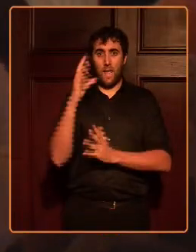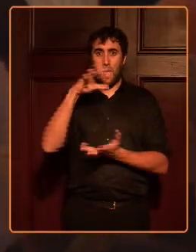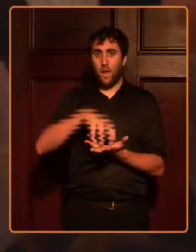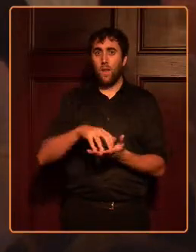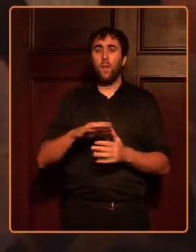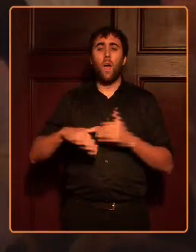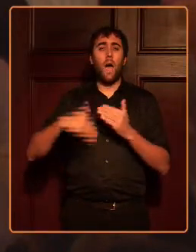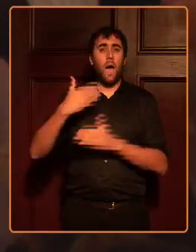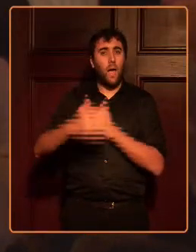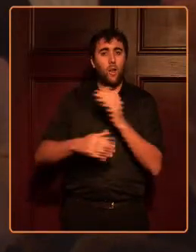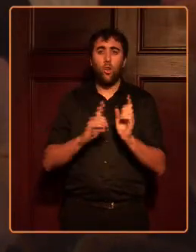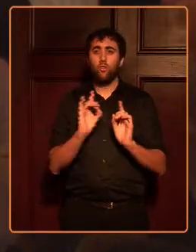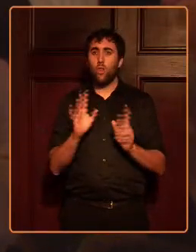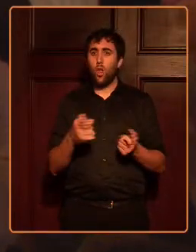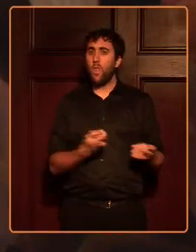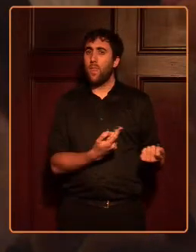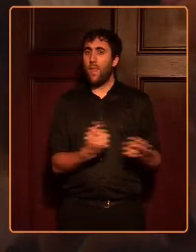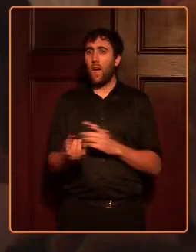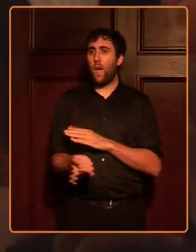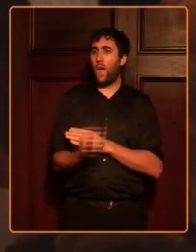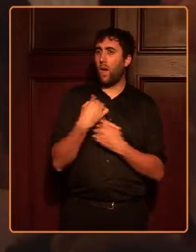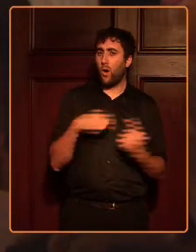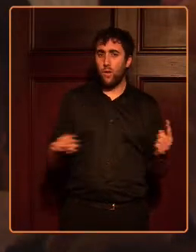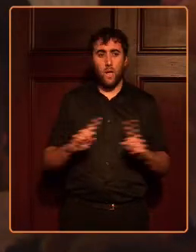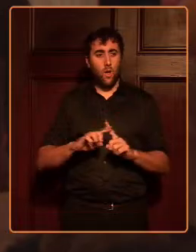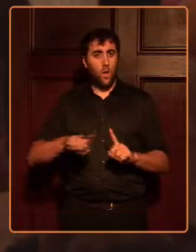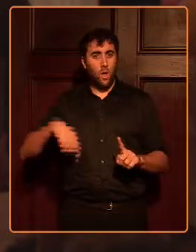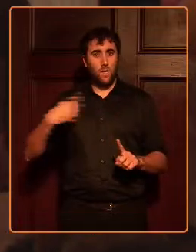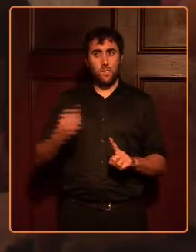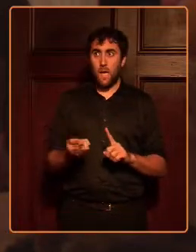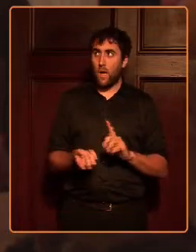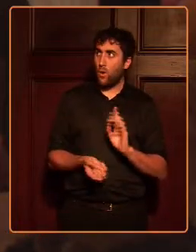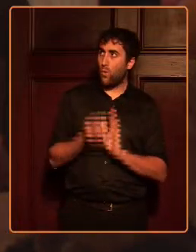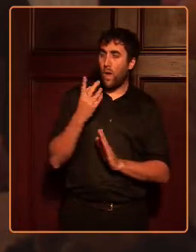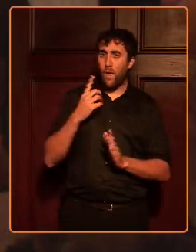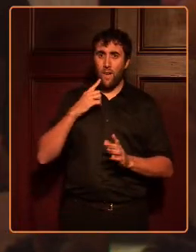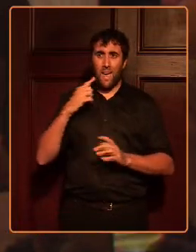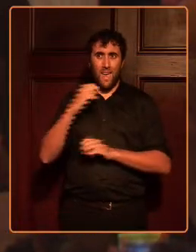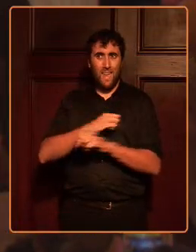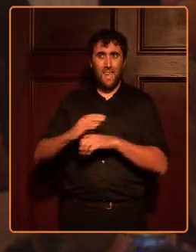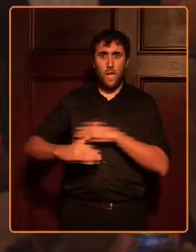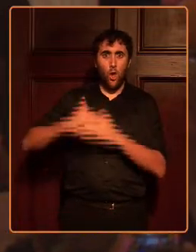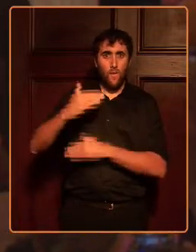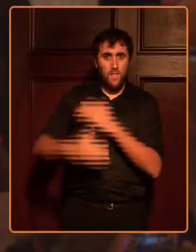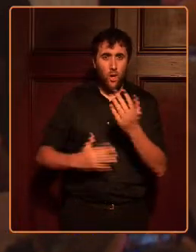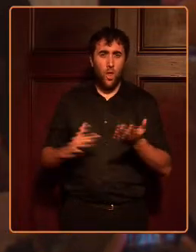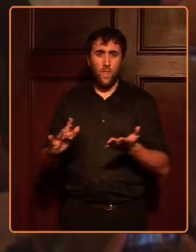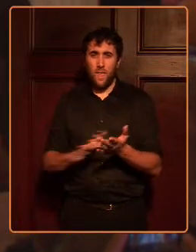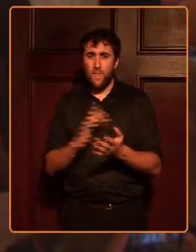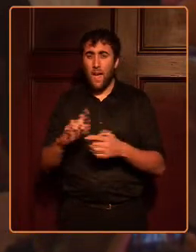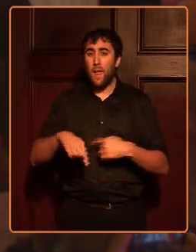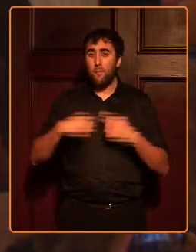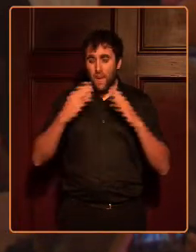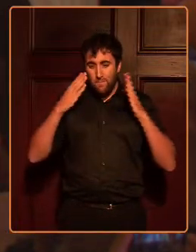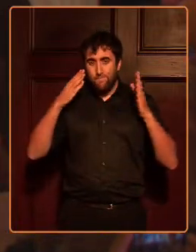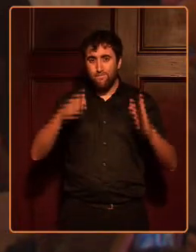años se transformó en un centro de innovación con tecnologías digitales para la